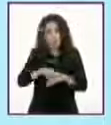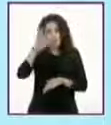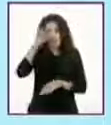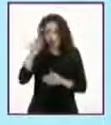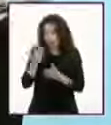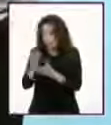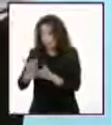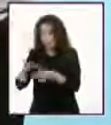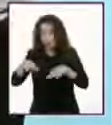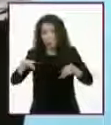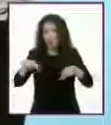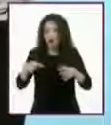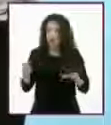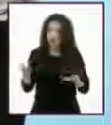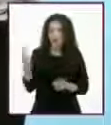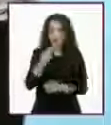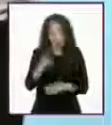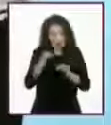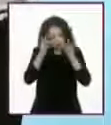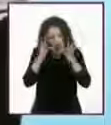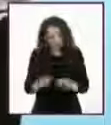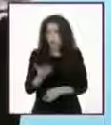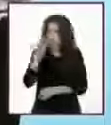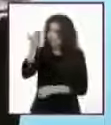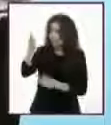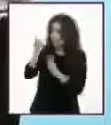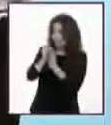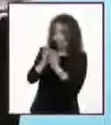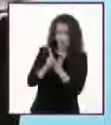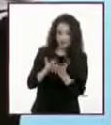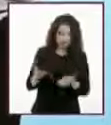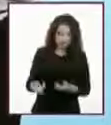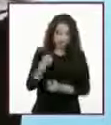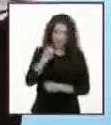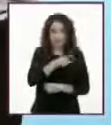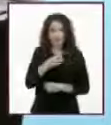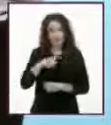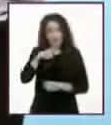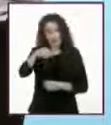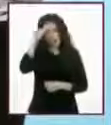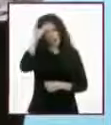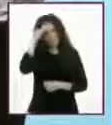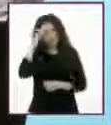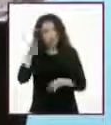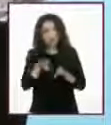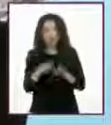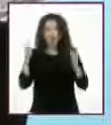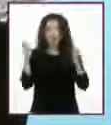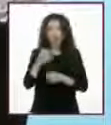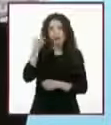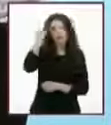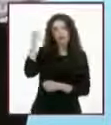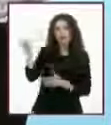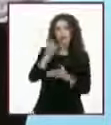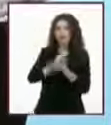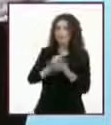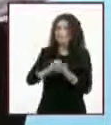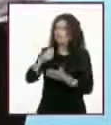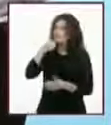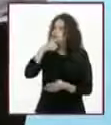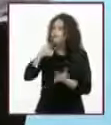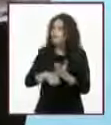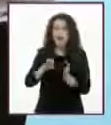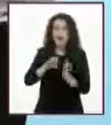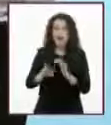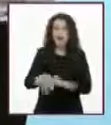solicitud. Les pedimos que vayan pensando en la escritura de una carta, como si fueran a solicitar una